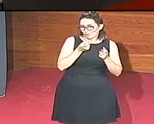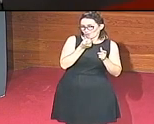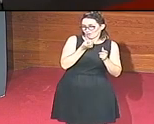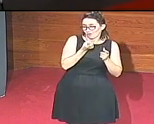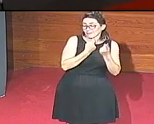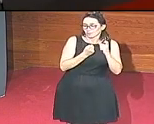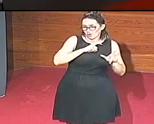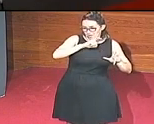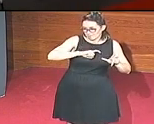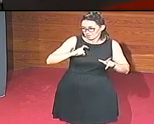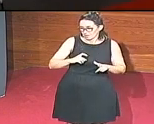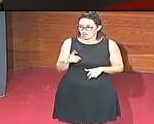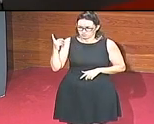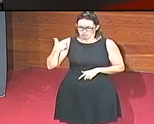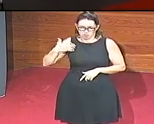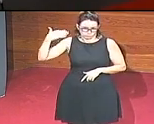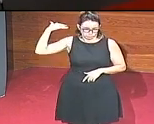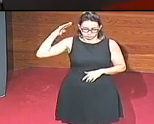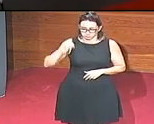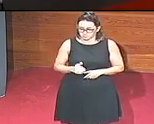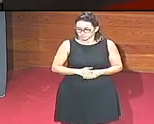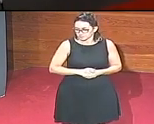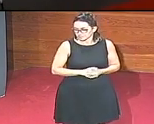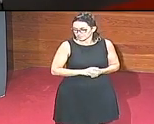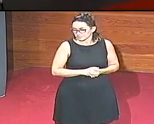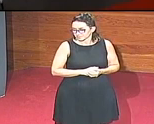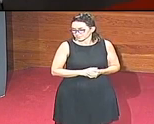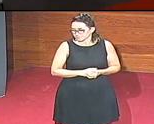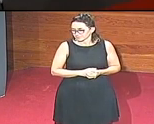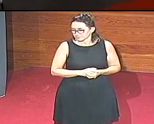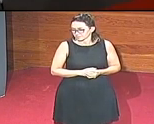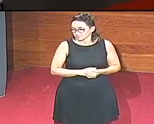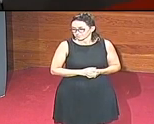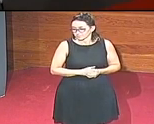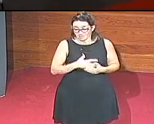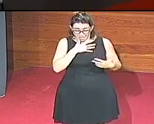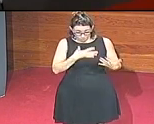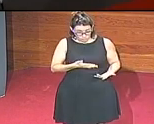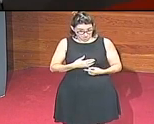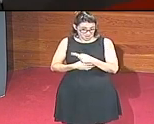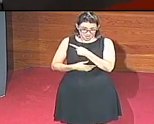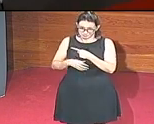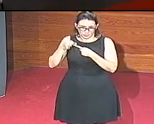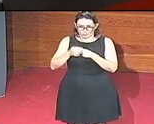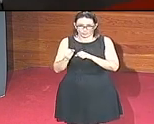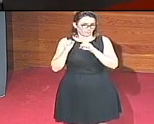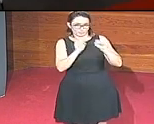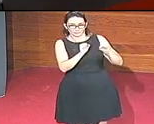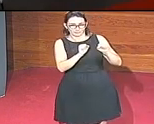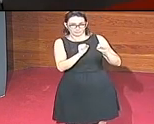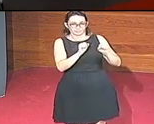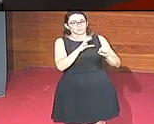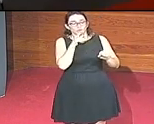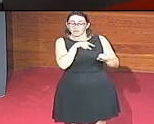este bueno ya tiene años ahora por ejemplo me dirían a esto que no porque me dirían no sólo para